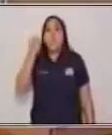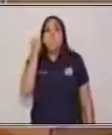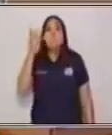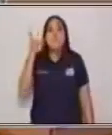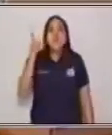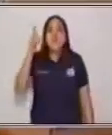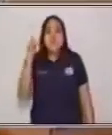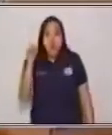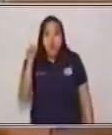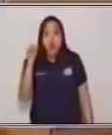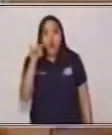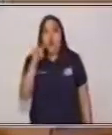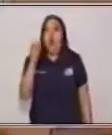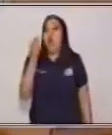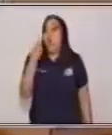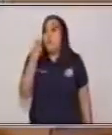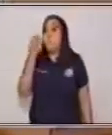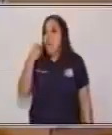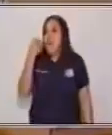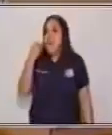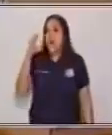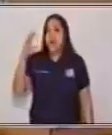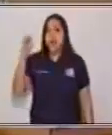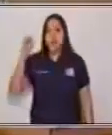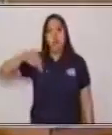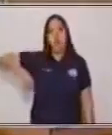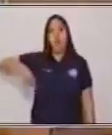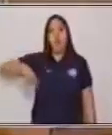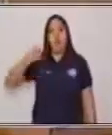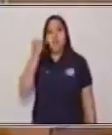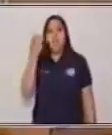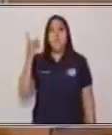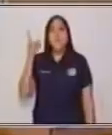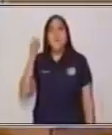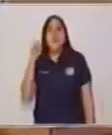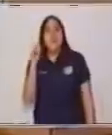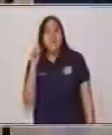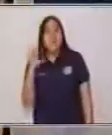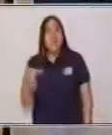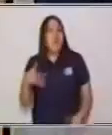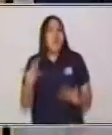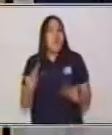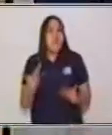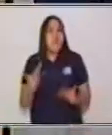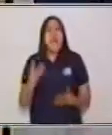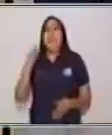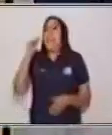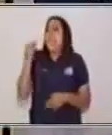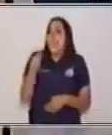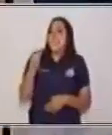que es la forma de conjugar. Entonces, ¿qué es lo comido por María?